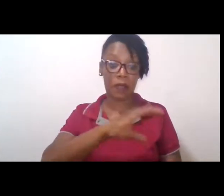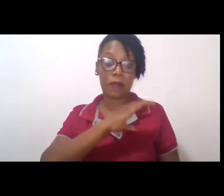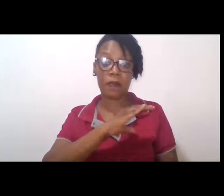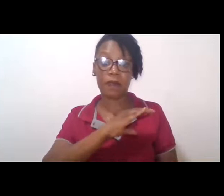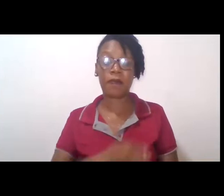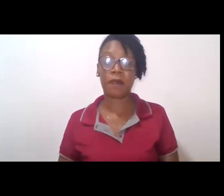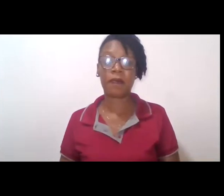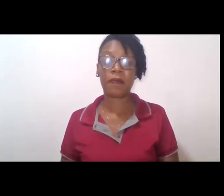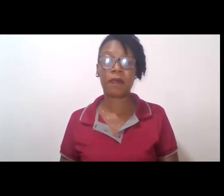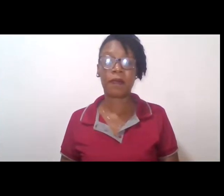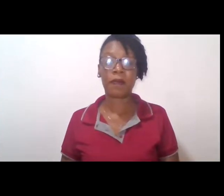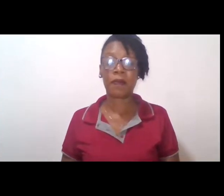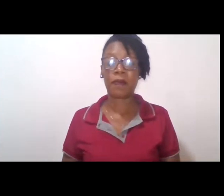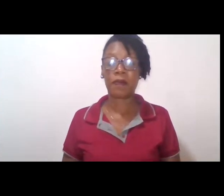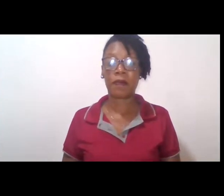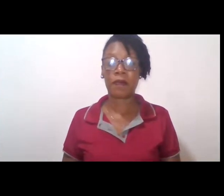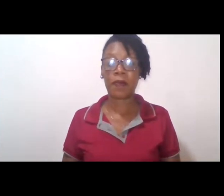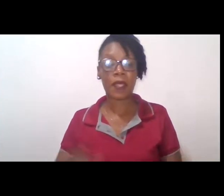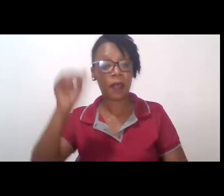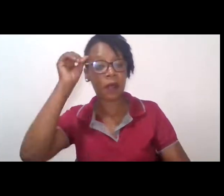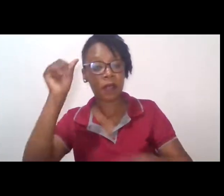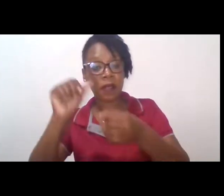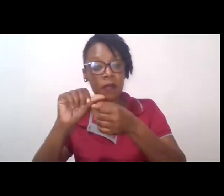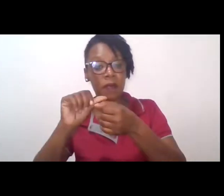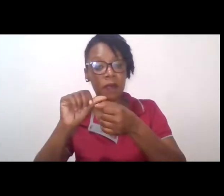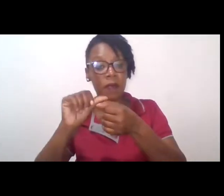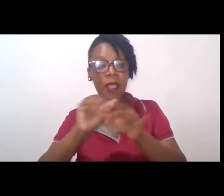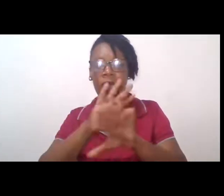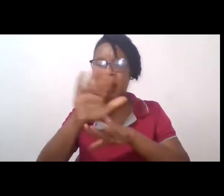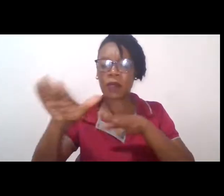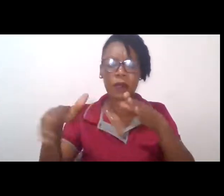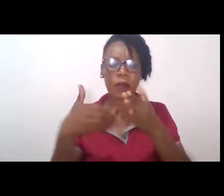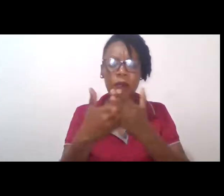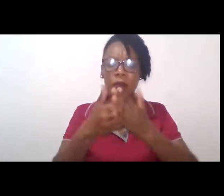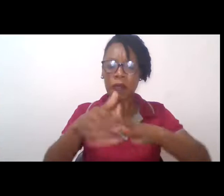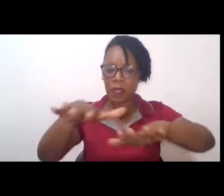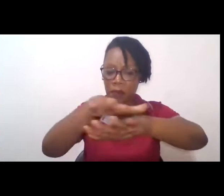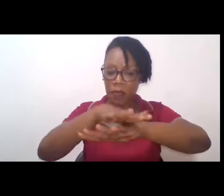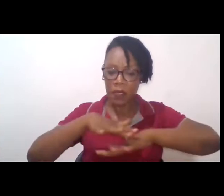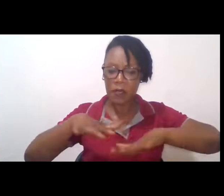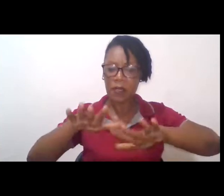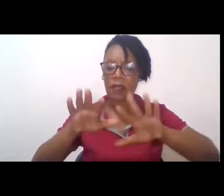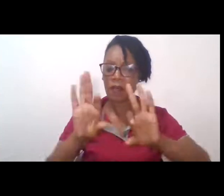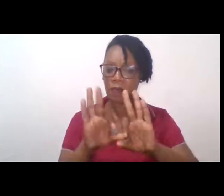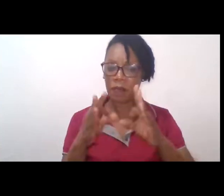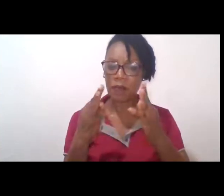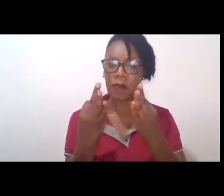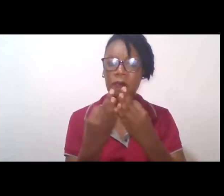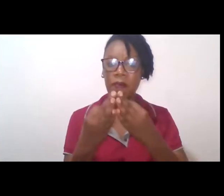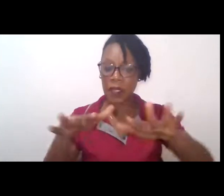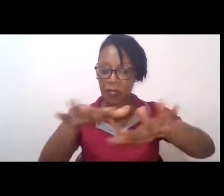también por la cuestión secundaria, recordemos que hay toda una ambientación y una familiarización con el